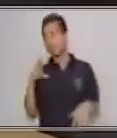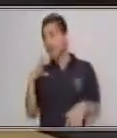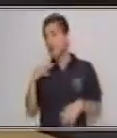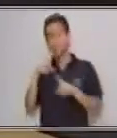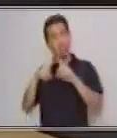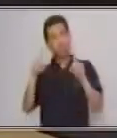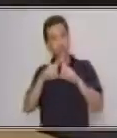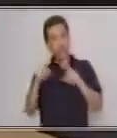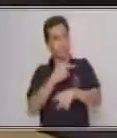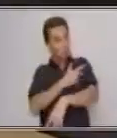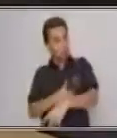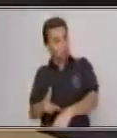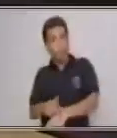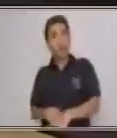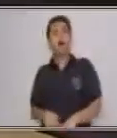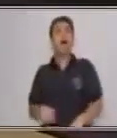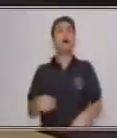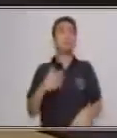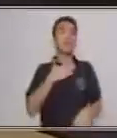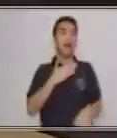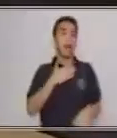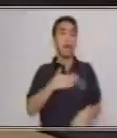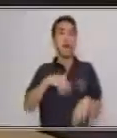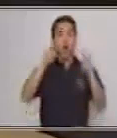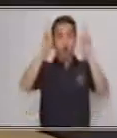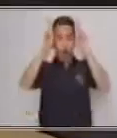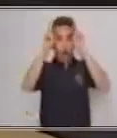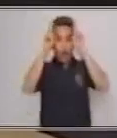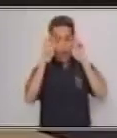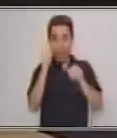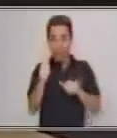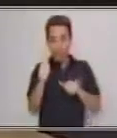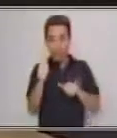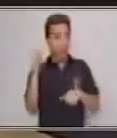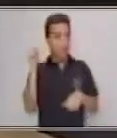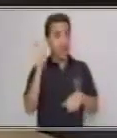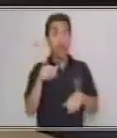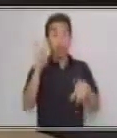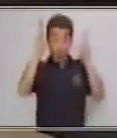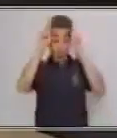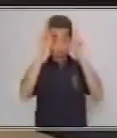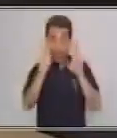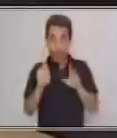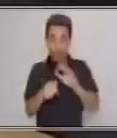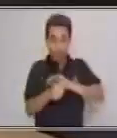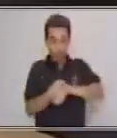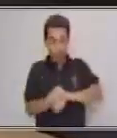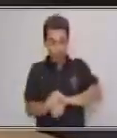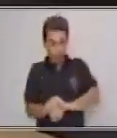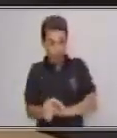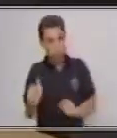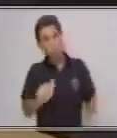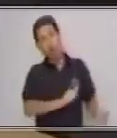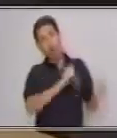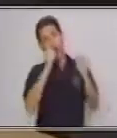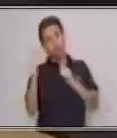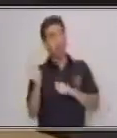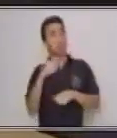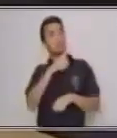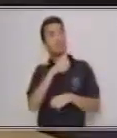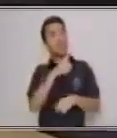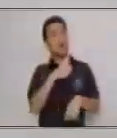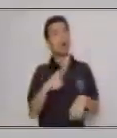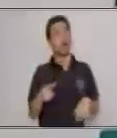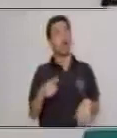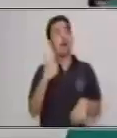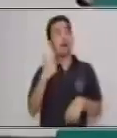tenemos la historia de el león y el ratón. ¿Sí? Siempre nos van a dejar una